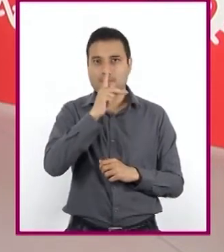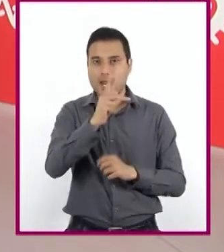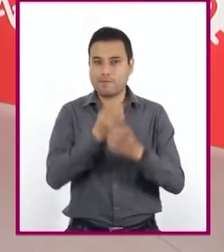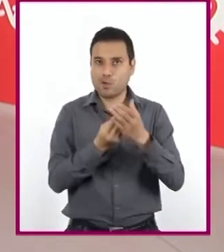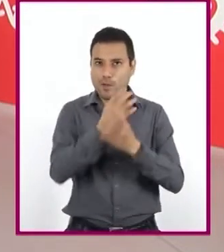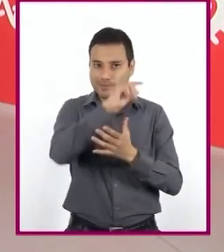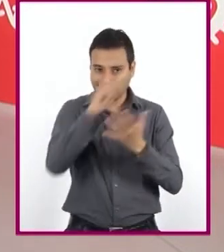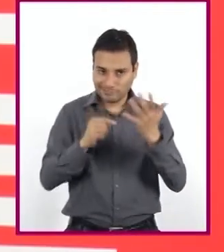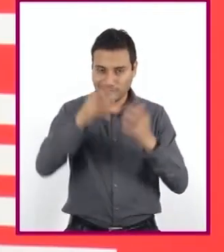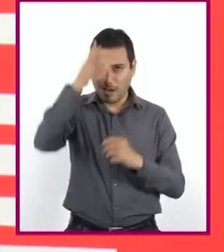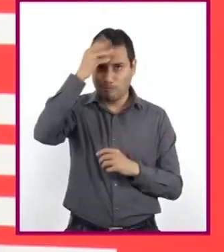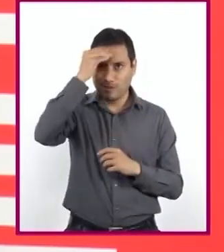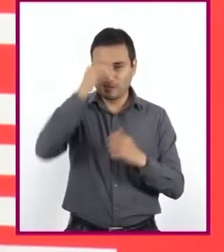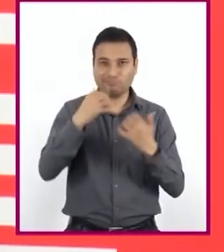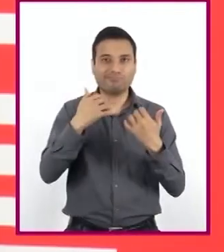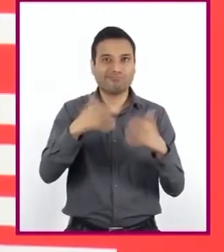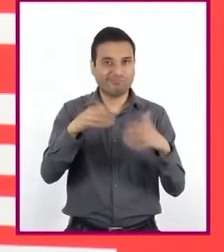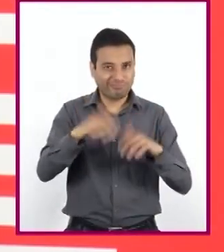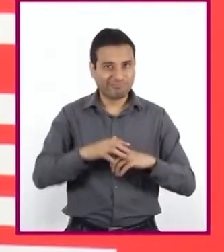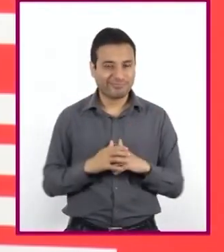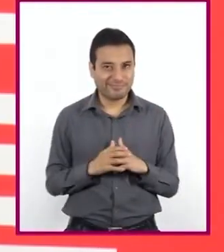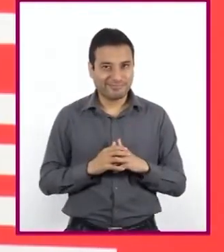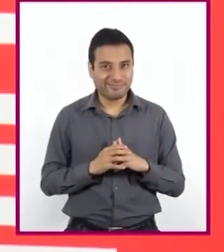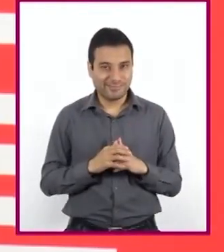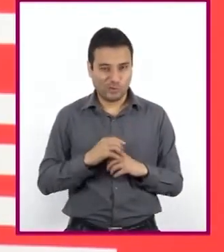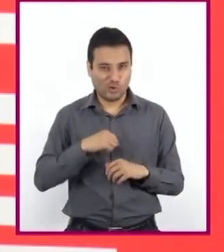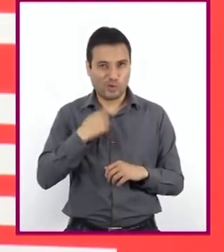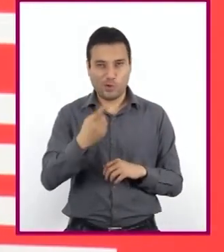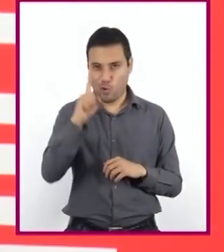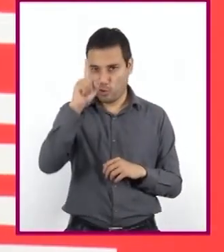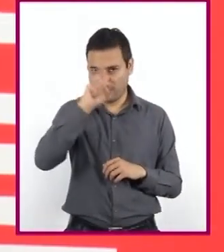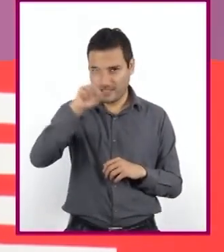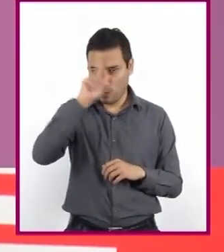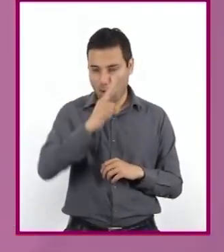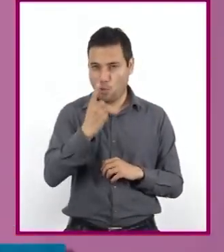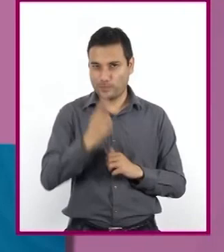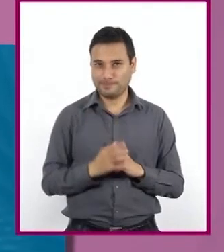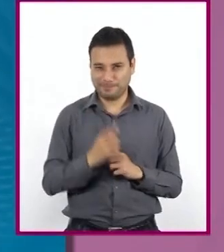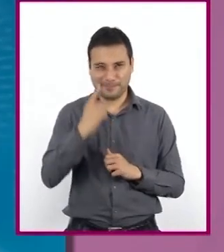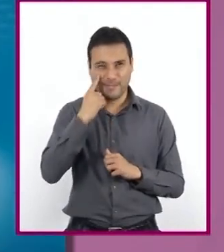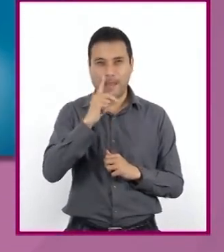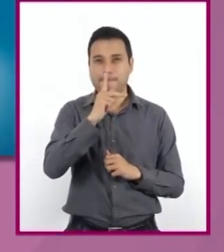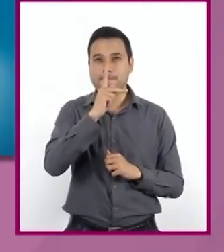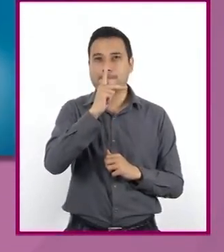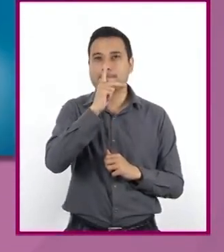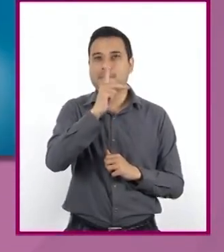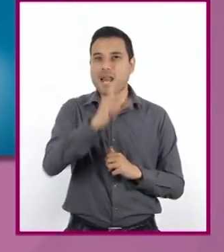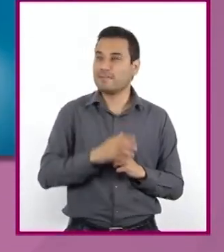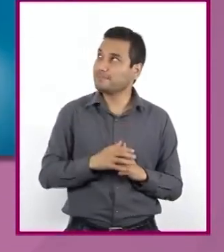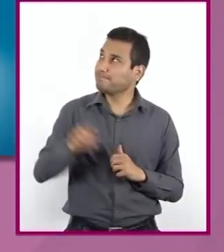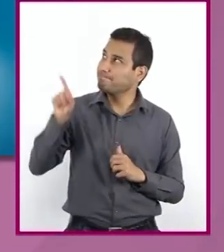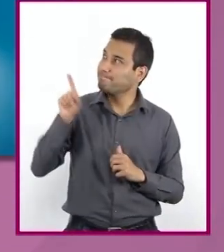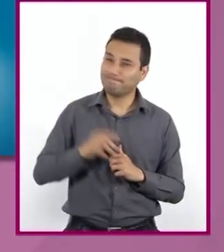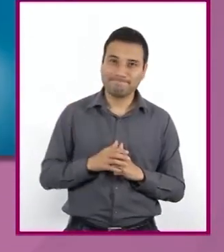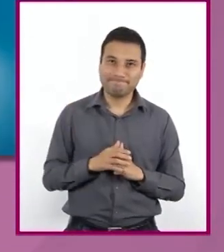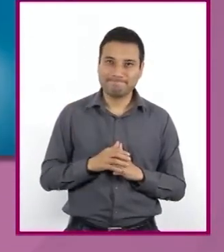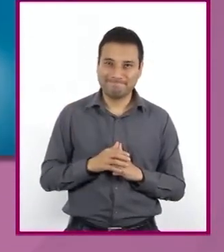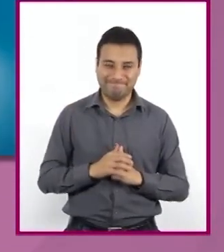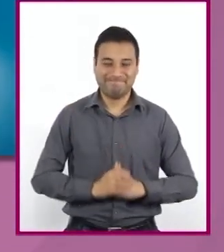abecedario biológico, pero queremos sugerirles uno que integre todo lo que vimos hoy.